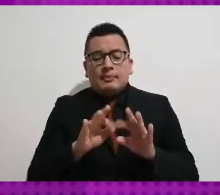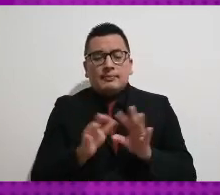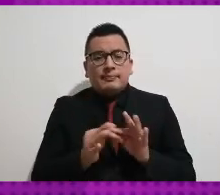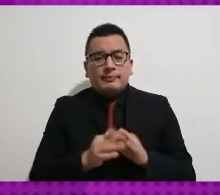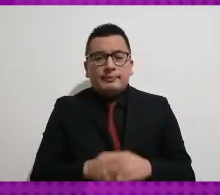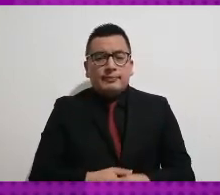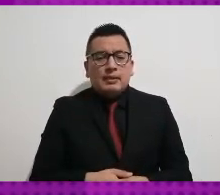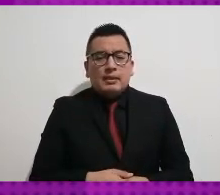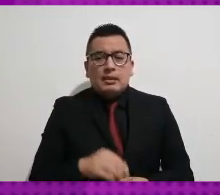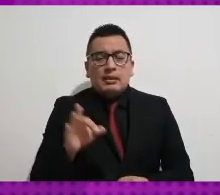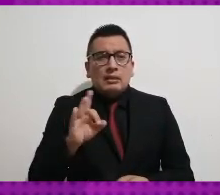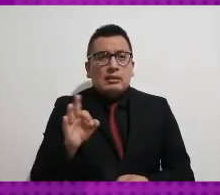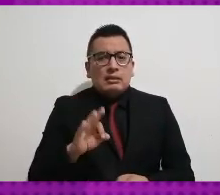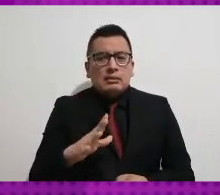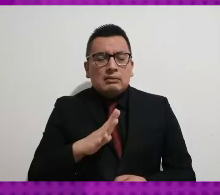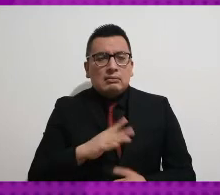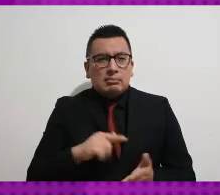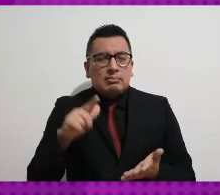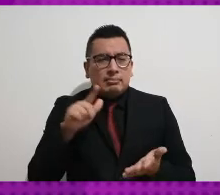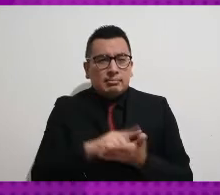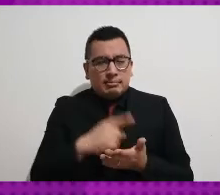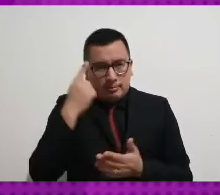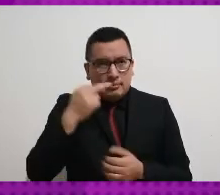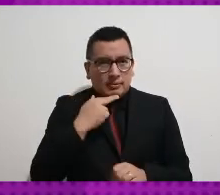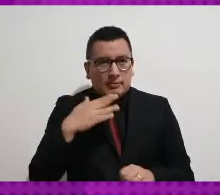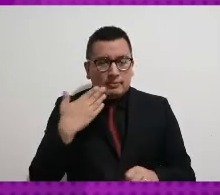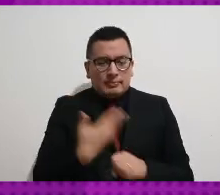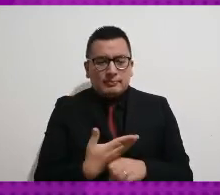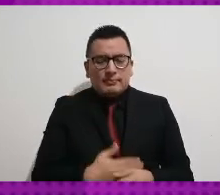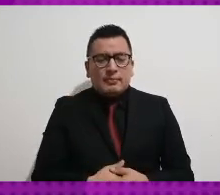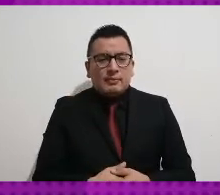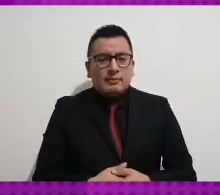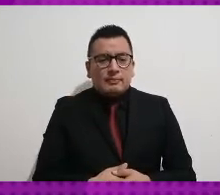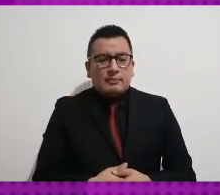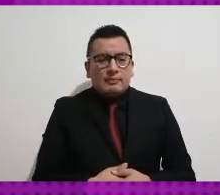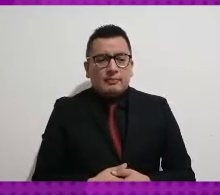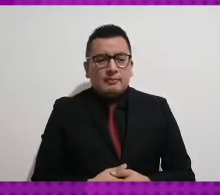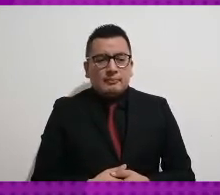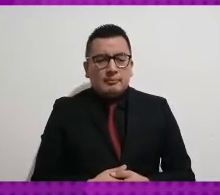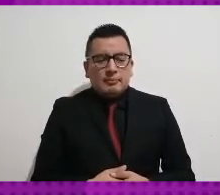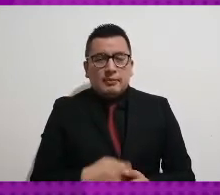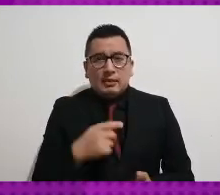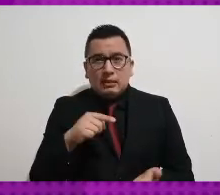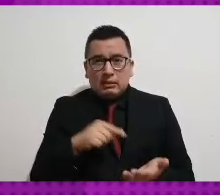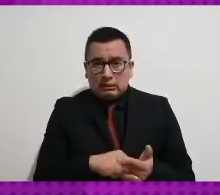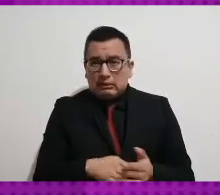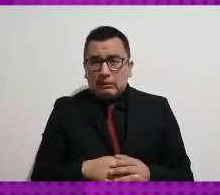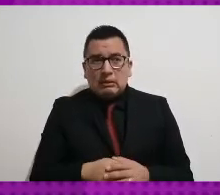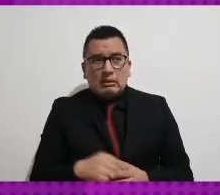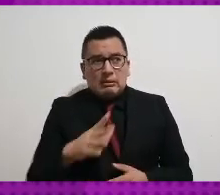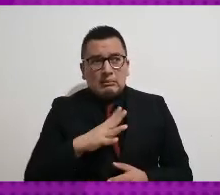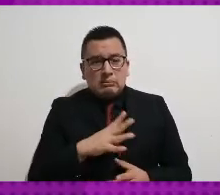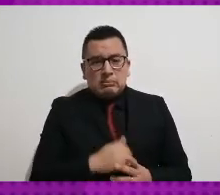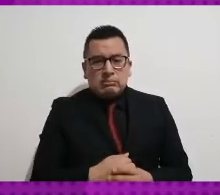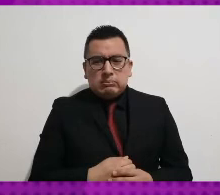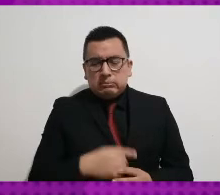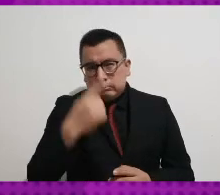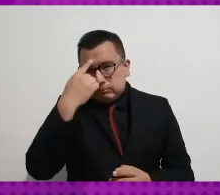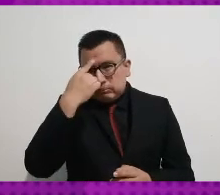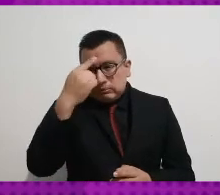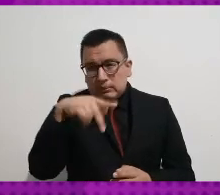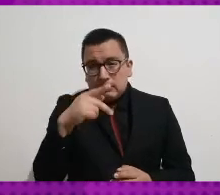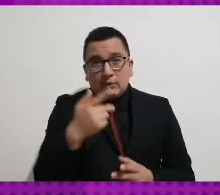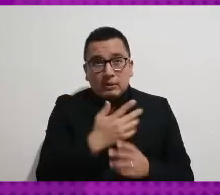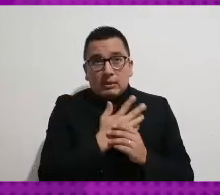importante mencionar que cuando se emite la Ley General de Responsabilidades Administrativas, si bien nos señala esta herramienta de